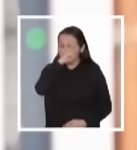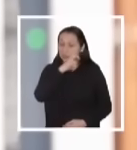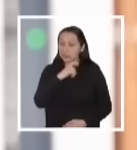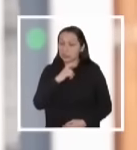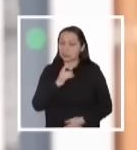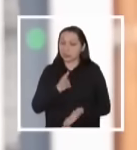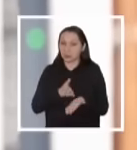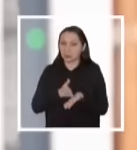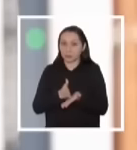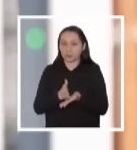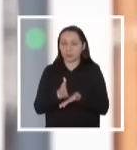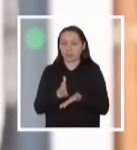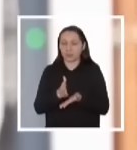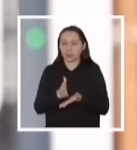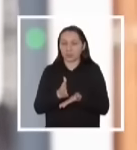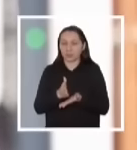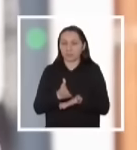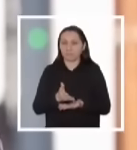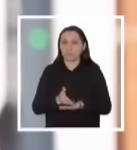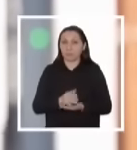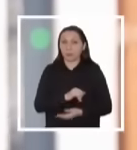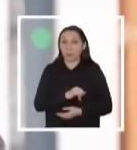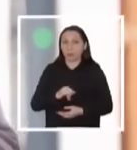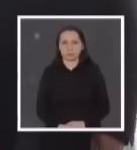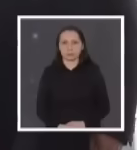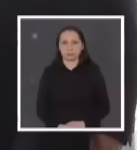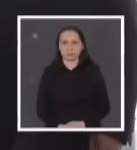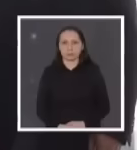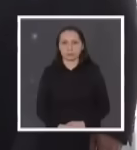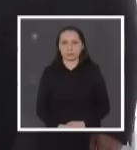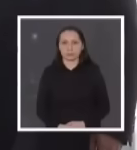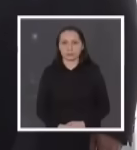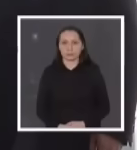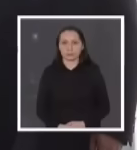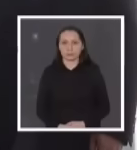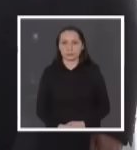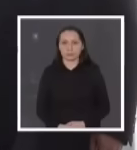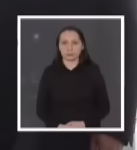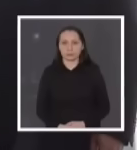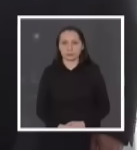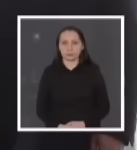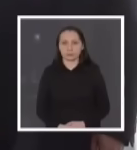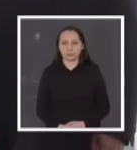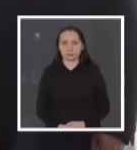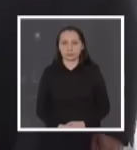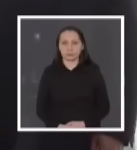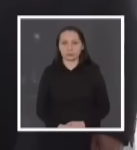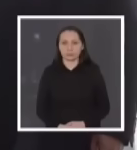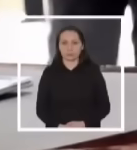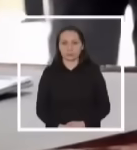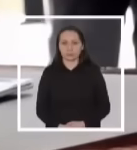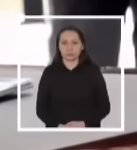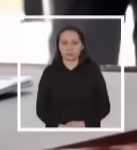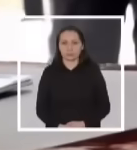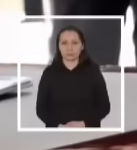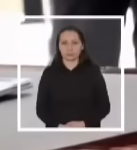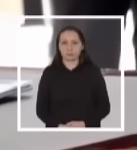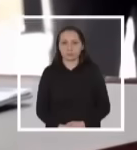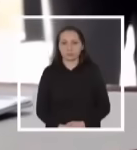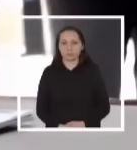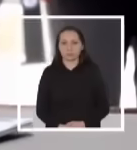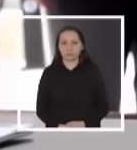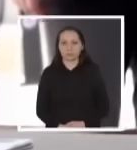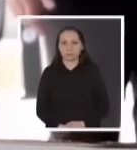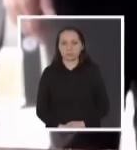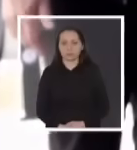que efectivamente hay diferentes interpretaciones sobre los contratos y se retiraron los decretos para subsanar las observaciones y